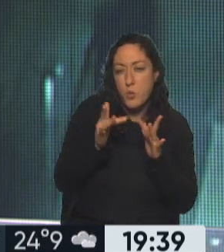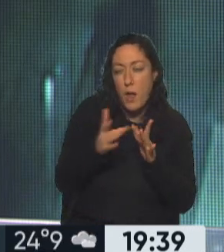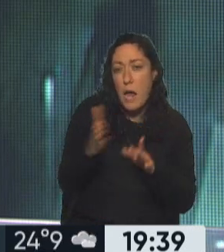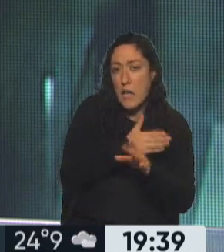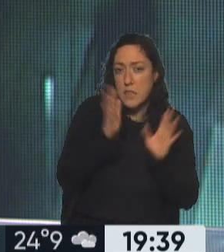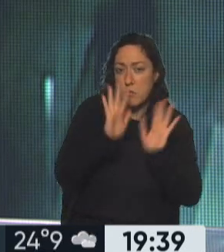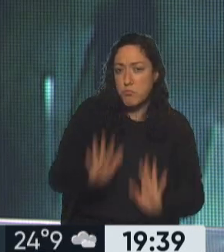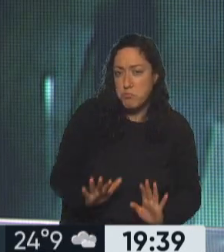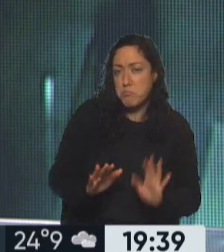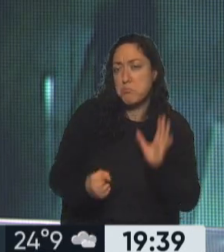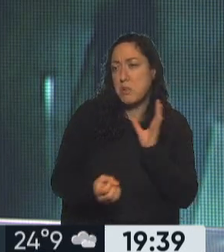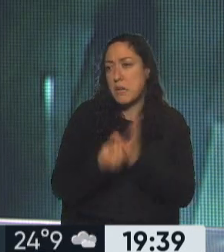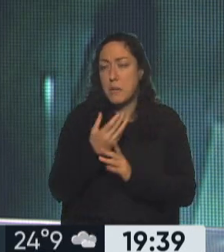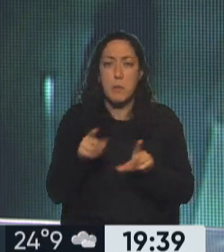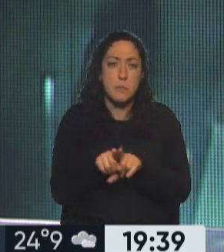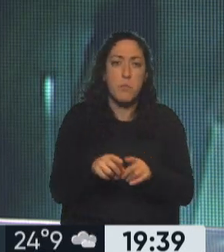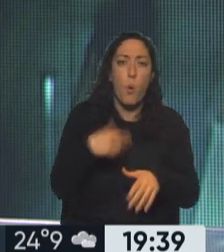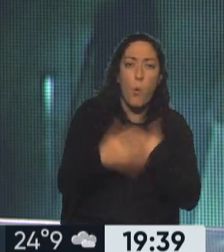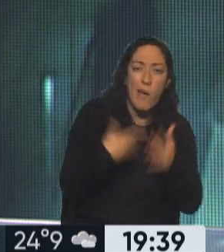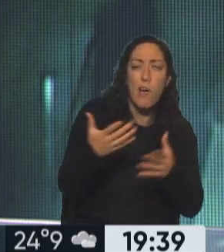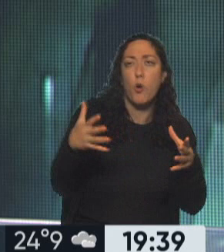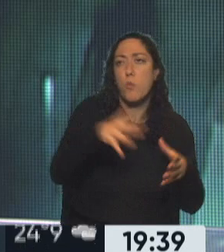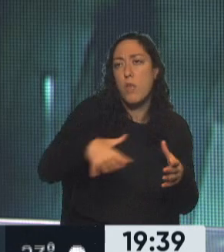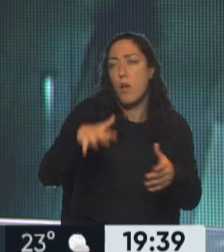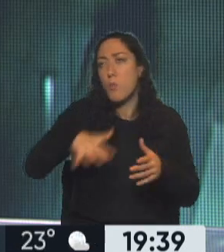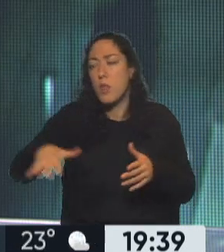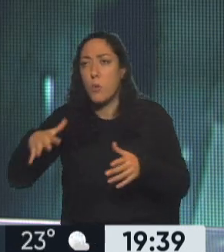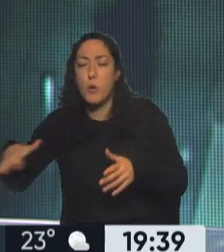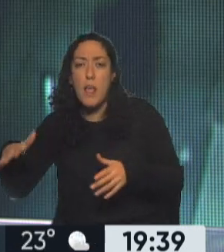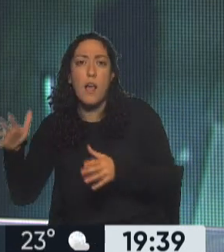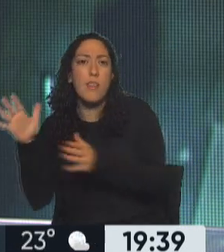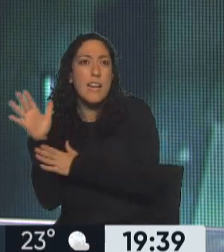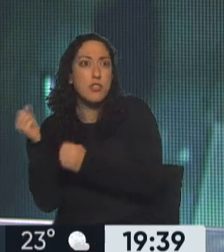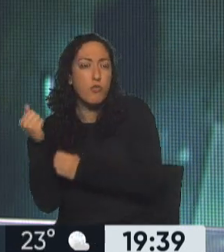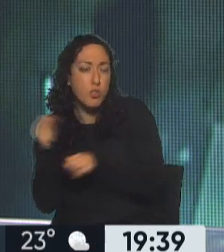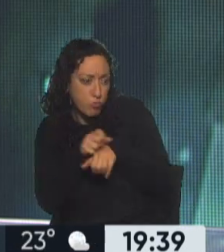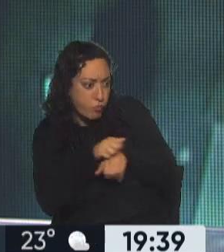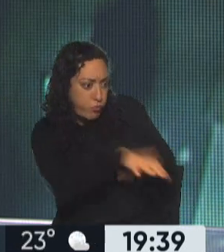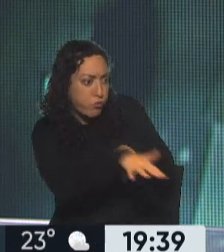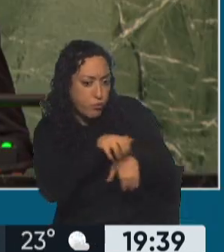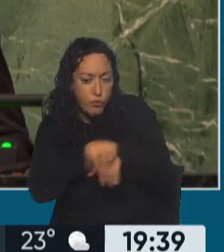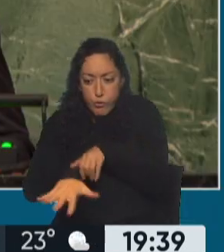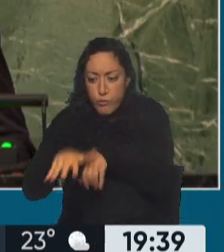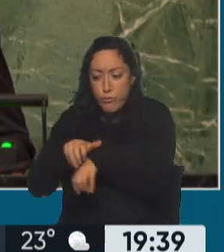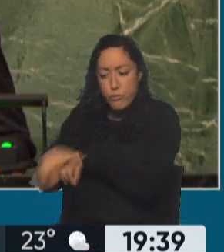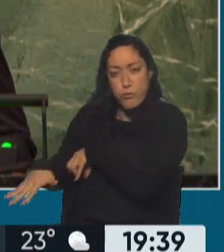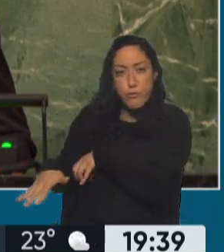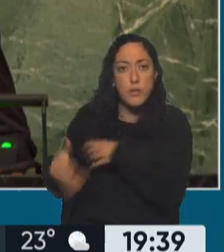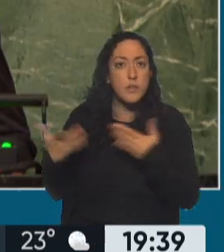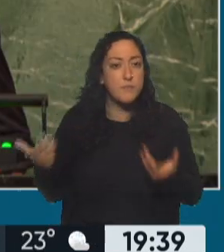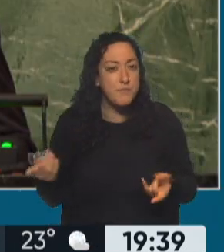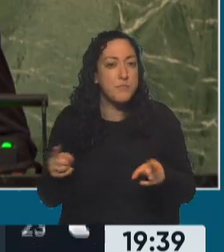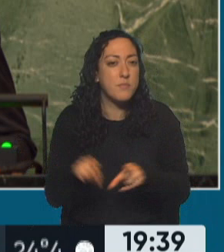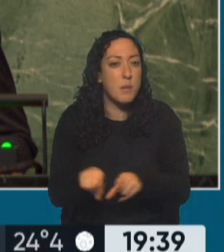previamente. Yo hablo ahí de la comunidad gamer. Digamos que ahí entran estos famosos, Mirá, famosos por qué cómo interesante se los eso. conoce a